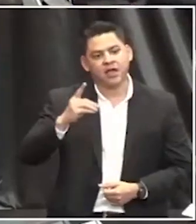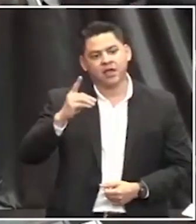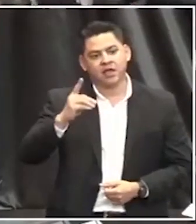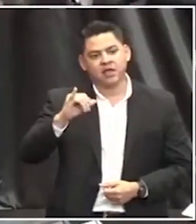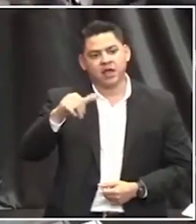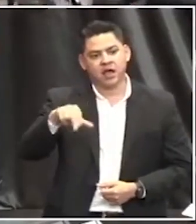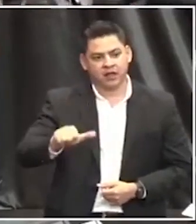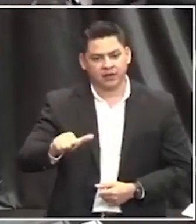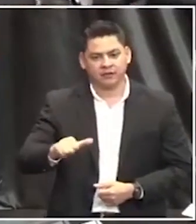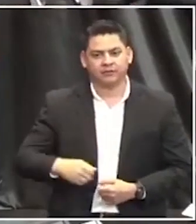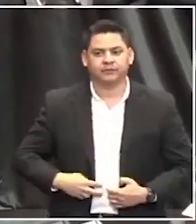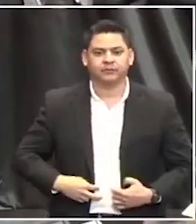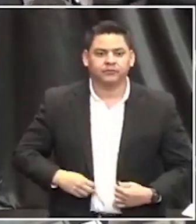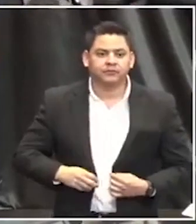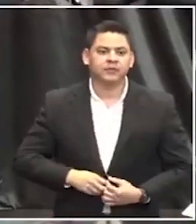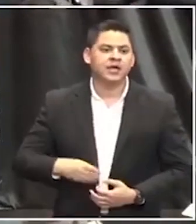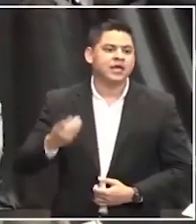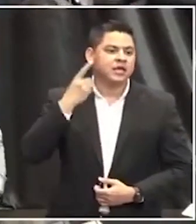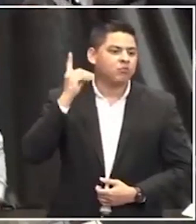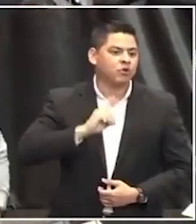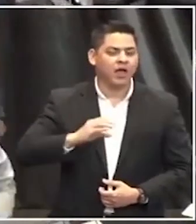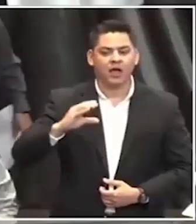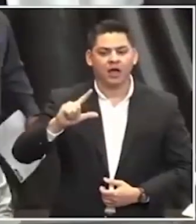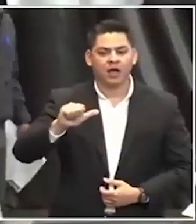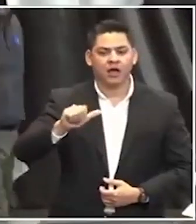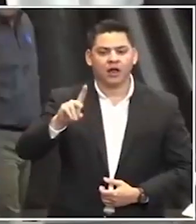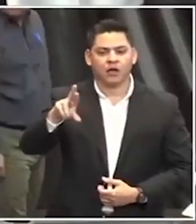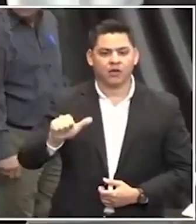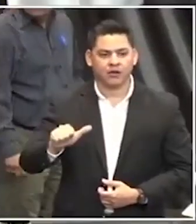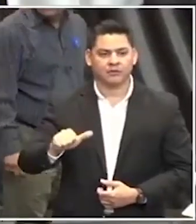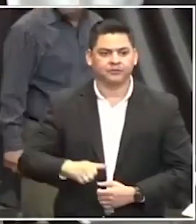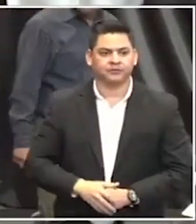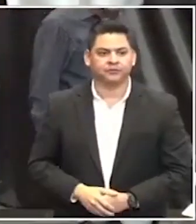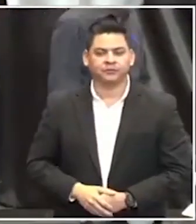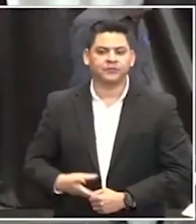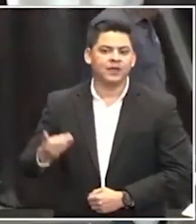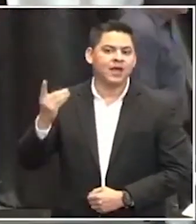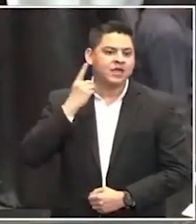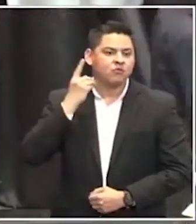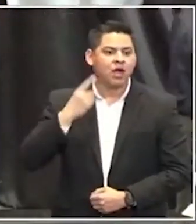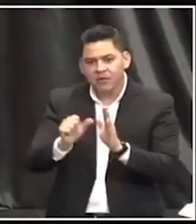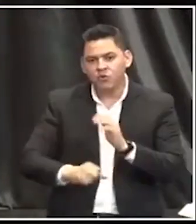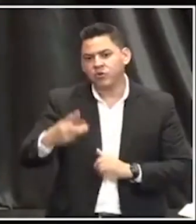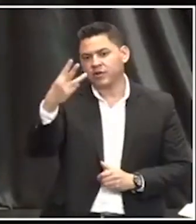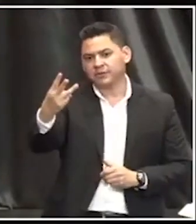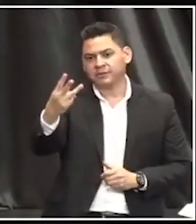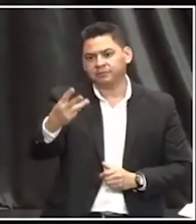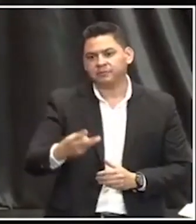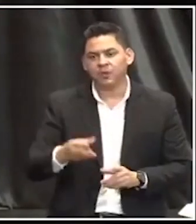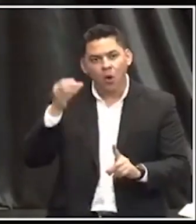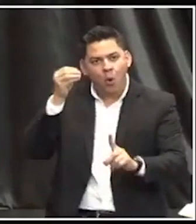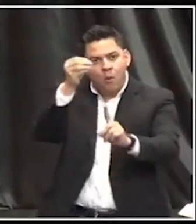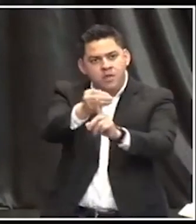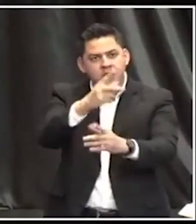enfermedad en etapas tempranas cuando no hay síntomas ya que la enfermedad aún puede ser curable para Éxodo